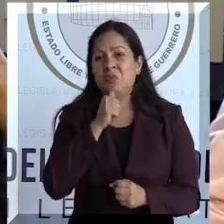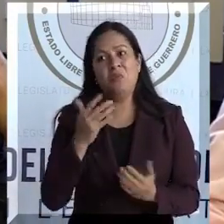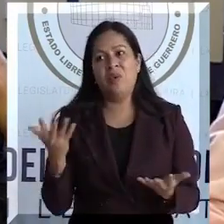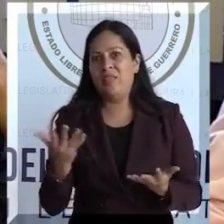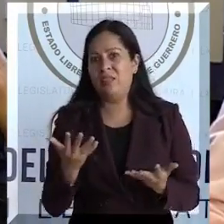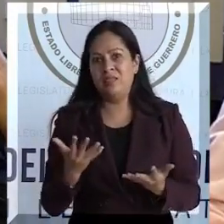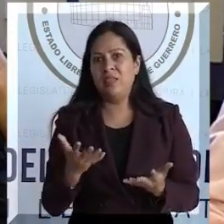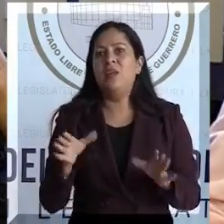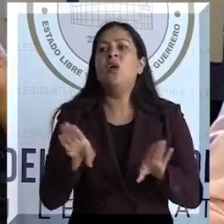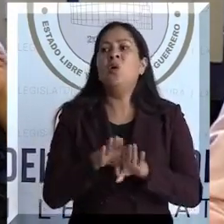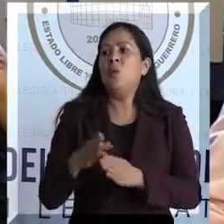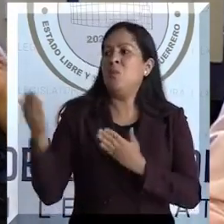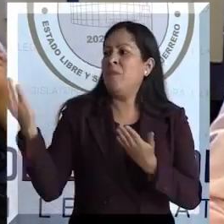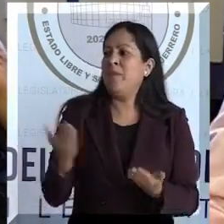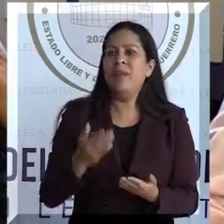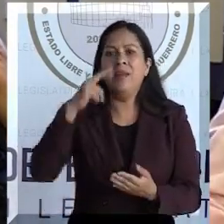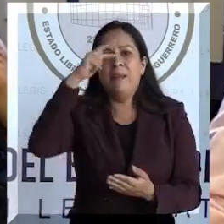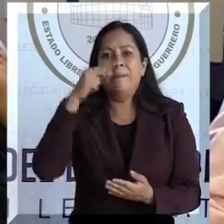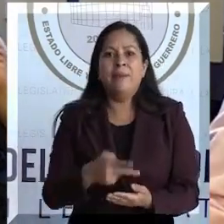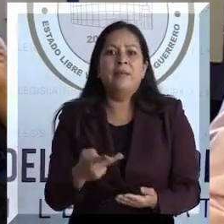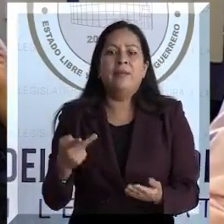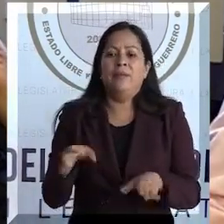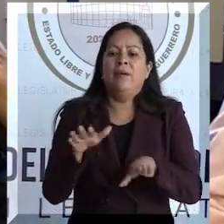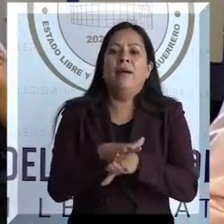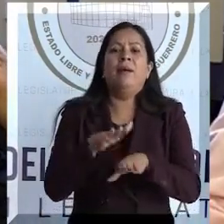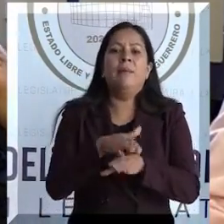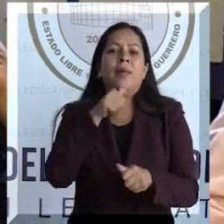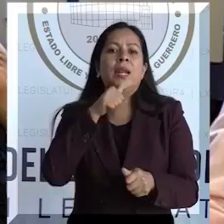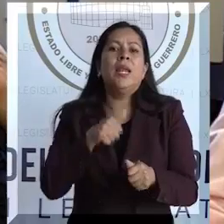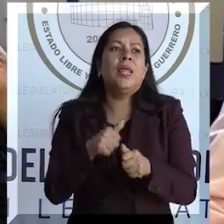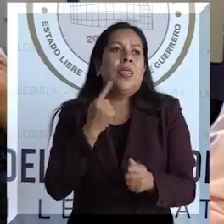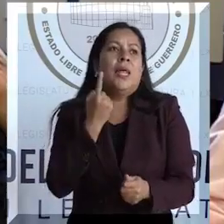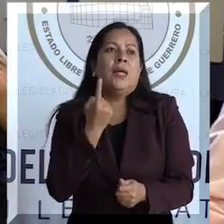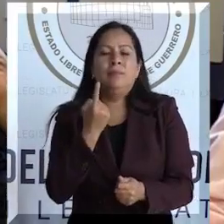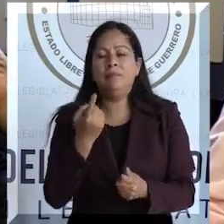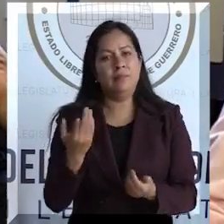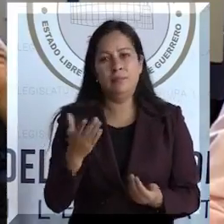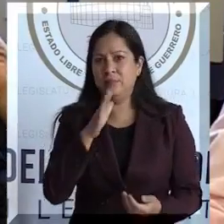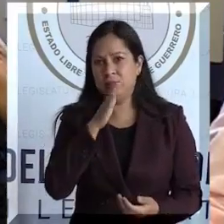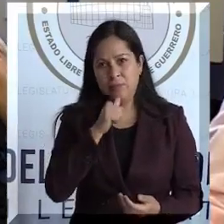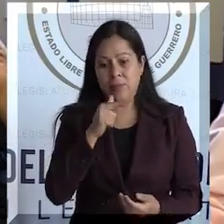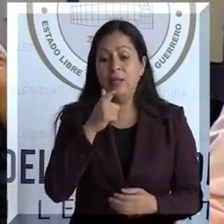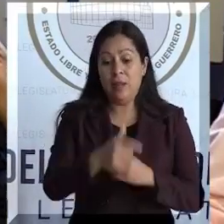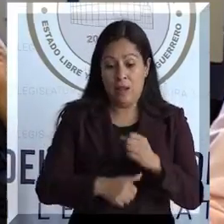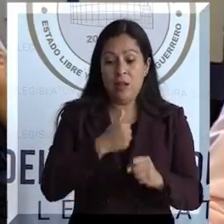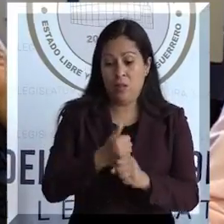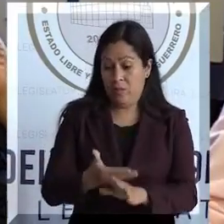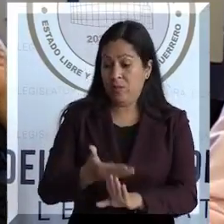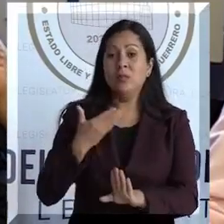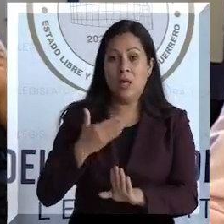no van a venir por eso. Claro. Entonces, el año pasado, con coordinación con la coordinadora del Registro Civil,